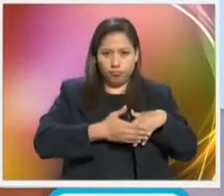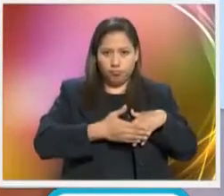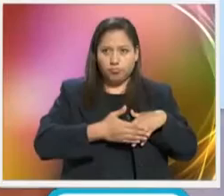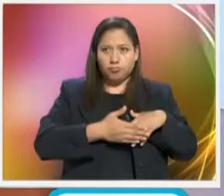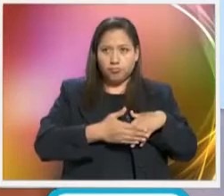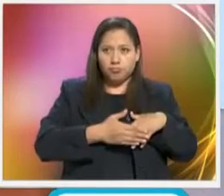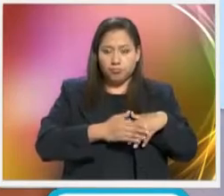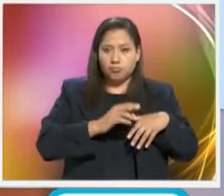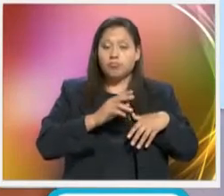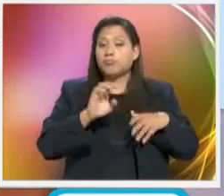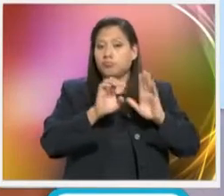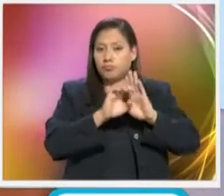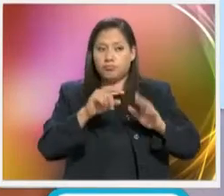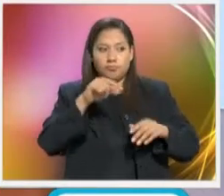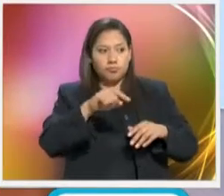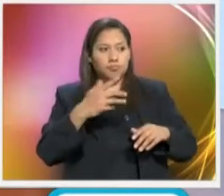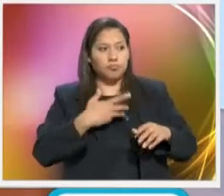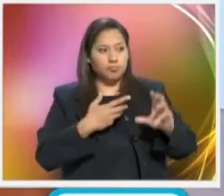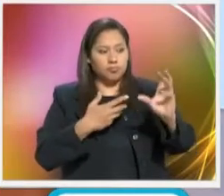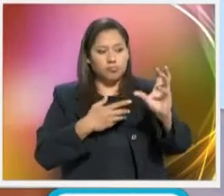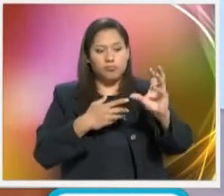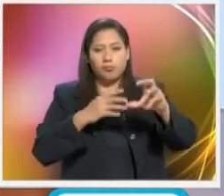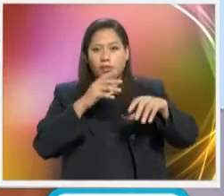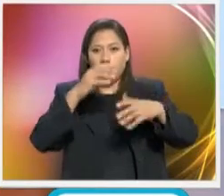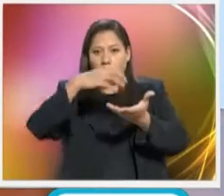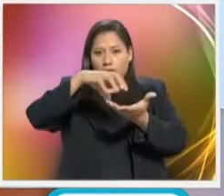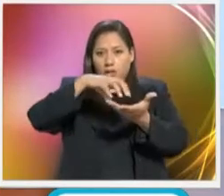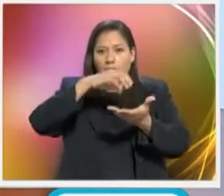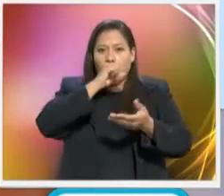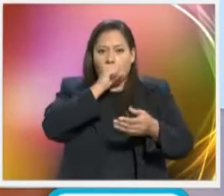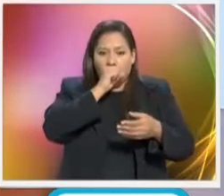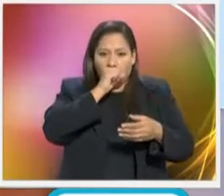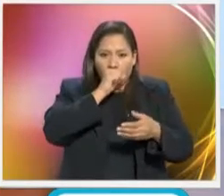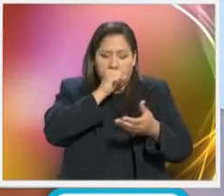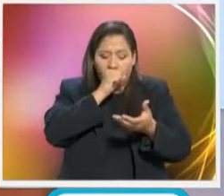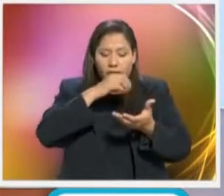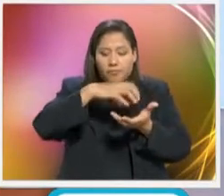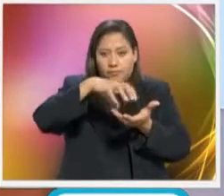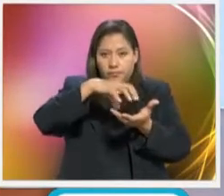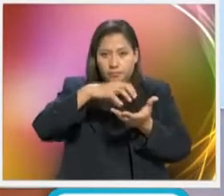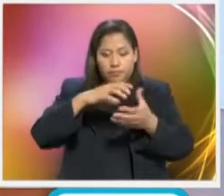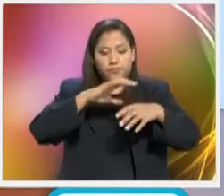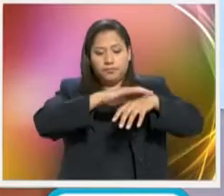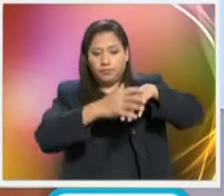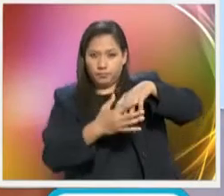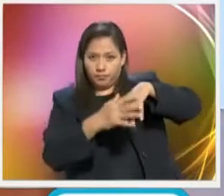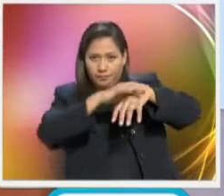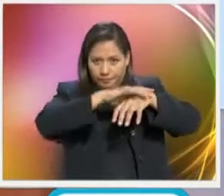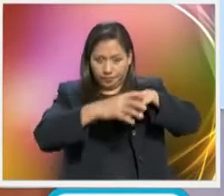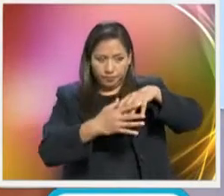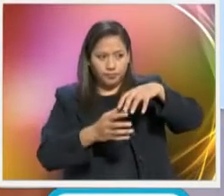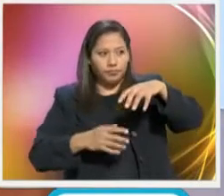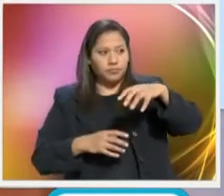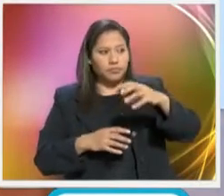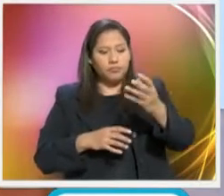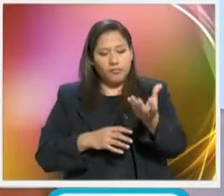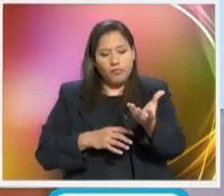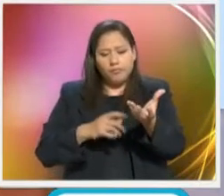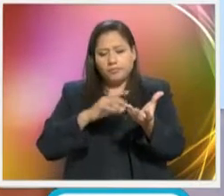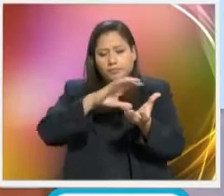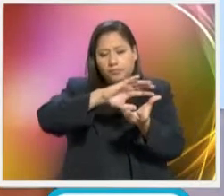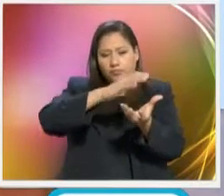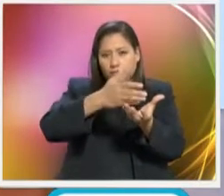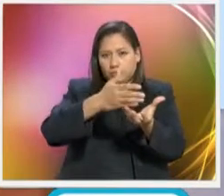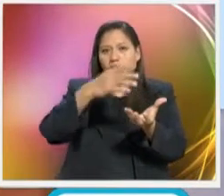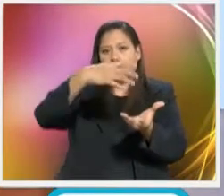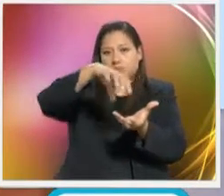mama. Y, por ejemplo, aquí tenemos un implante. Este es un implante redondo, que es de los más